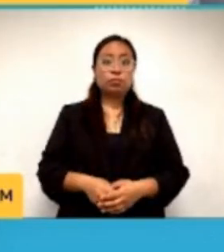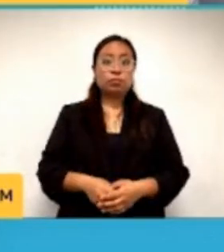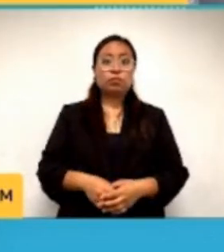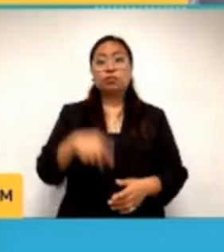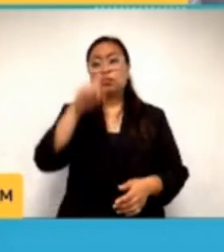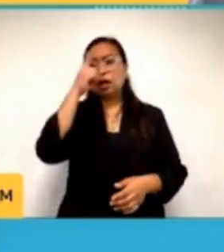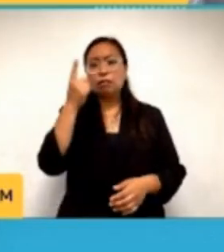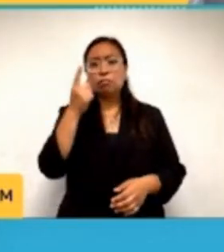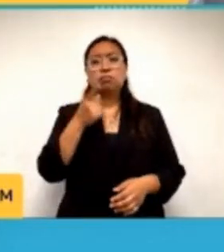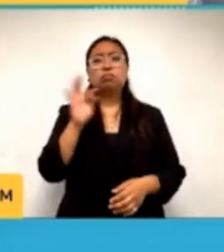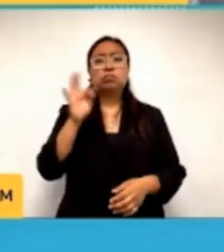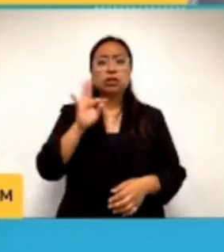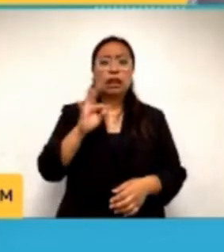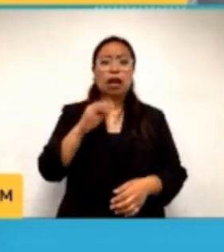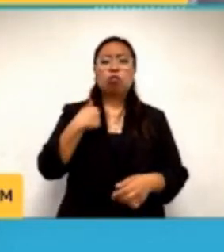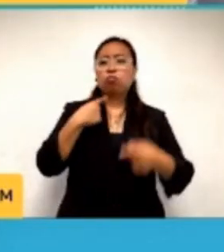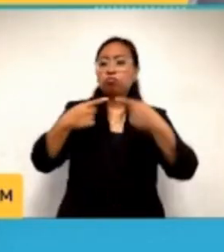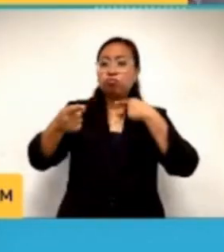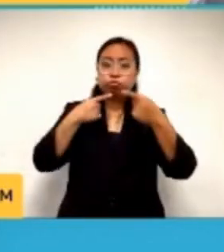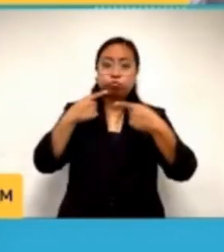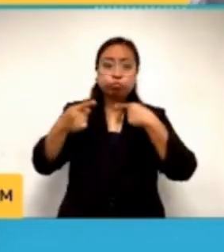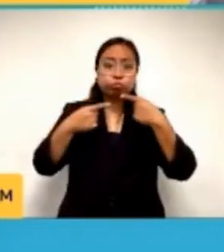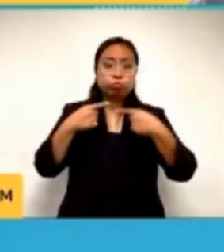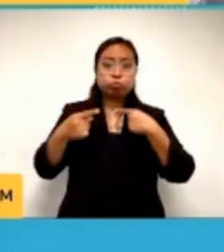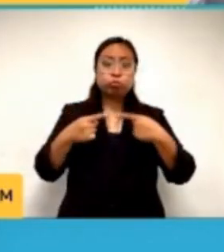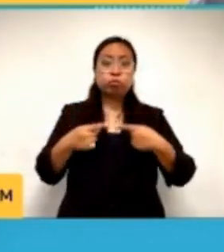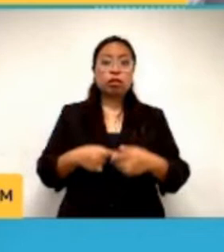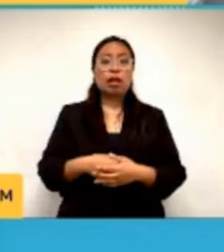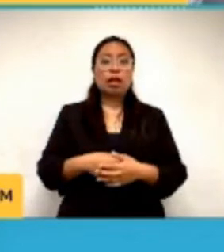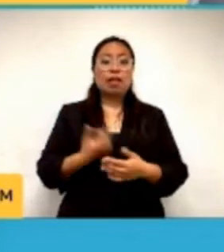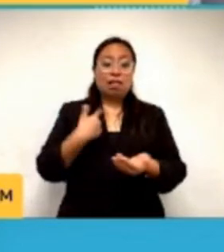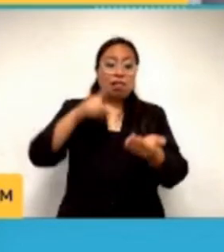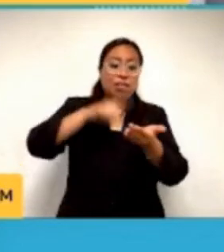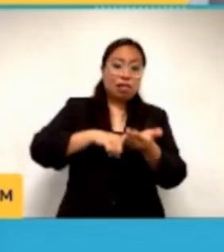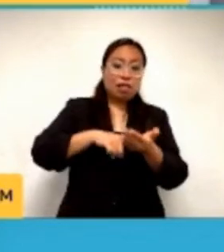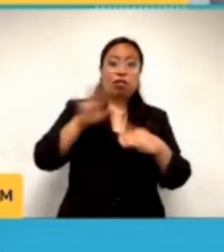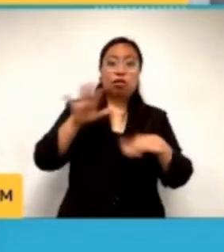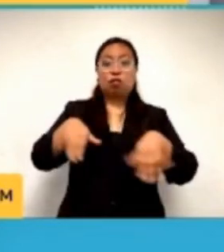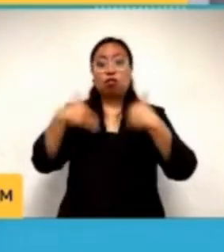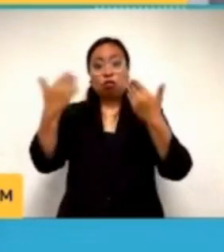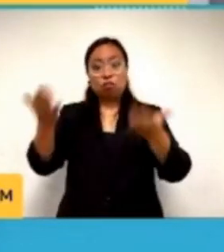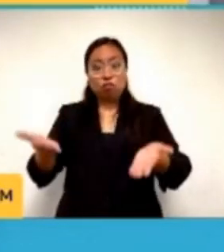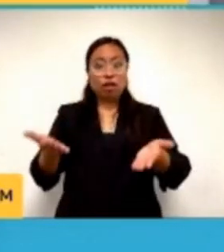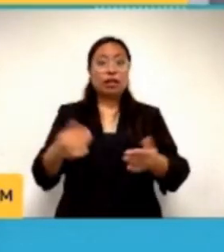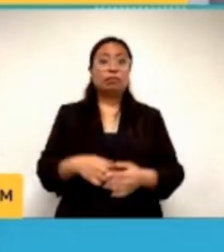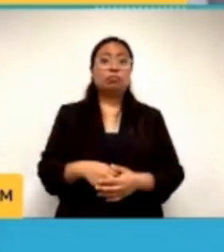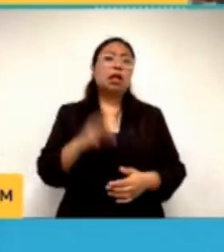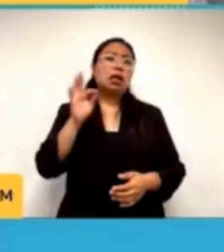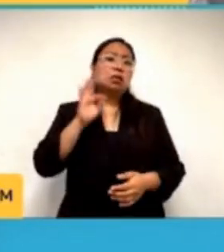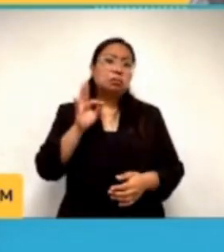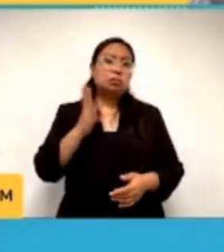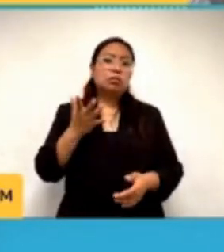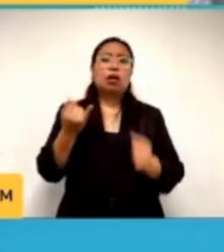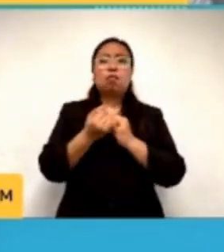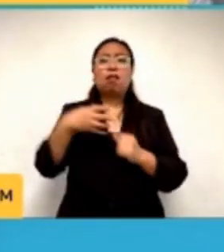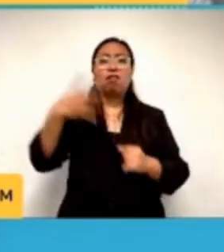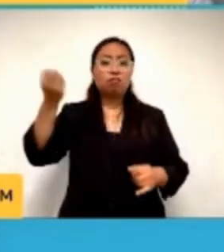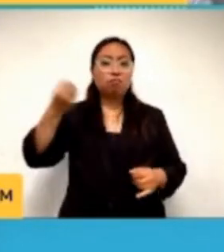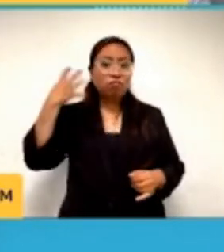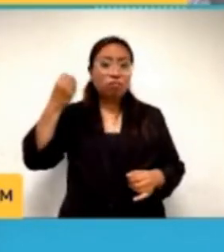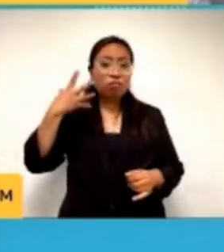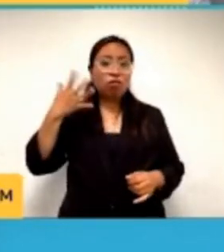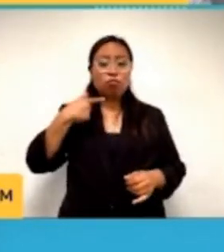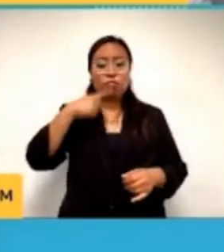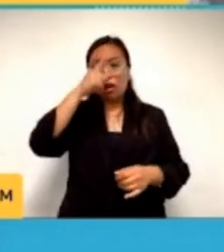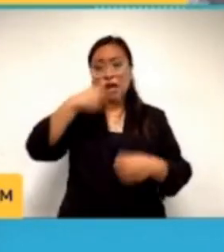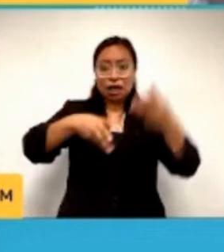crear plataformas de discusión dentro o fuera de línea, puede ser tan fácil como crear foros de aprendizaje como